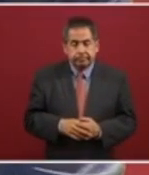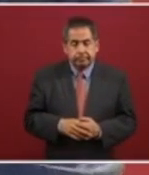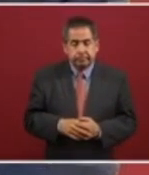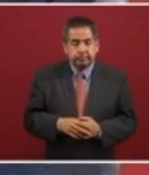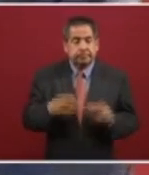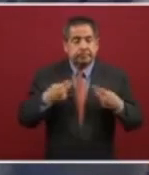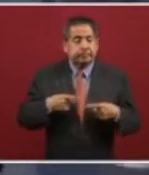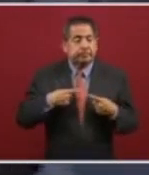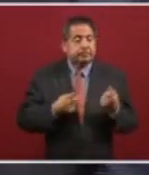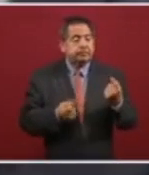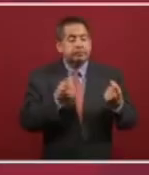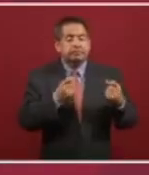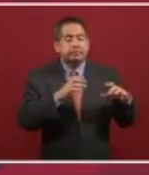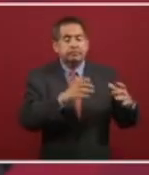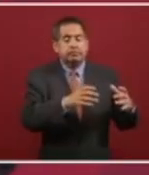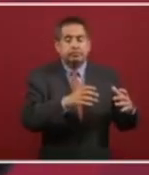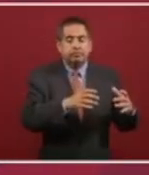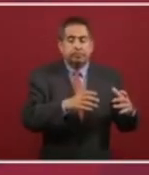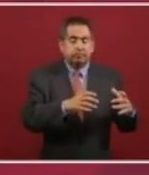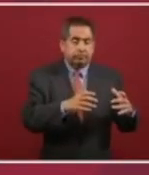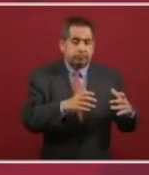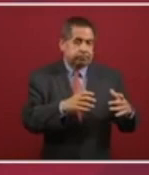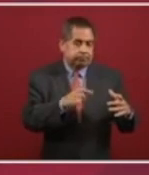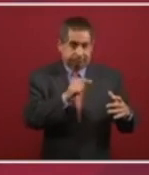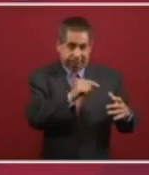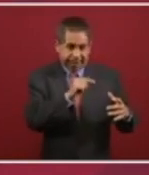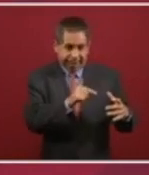la gente que no